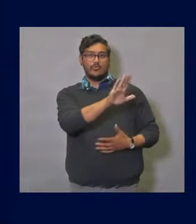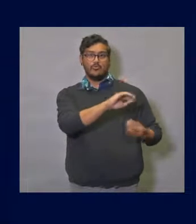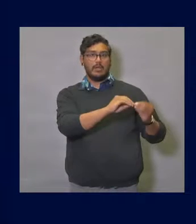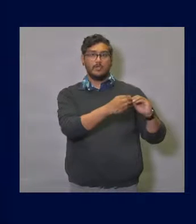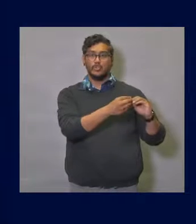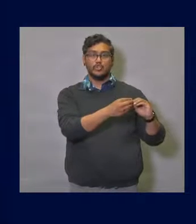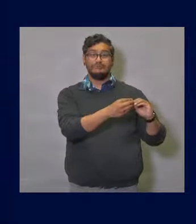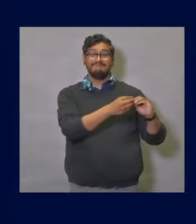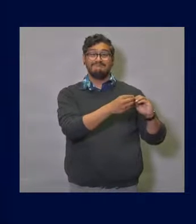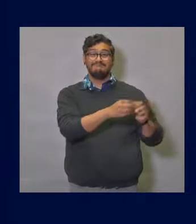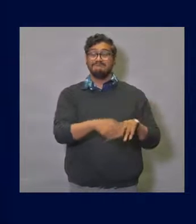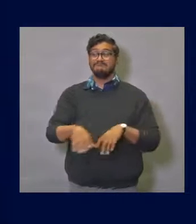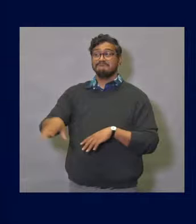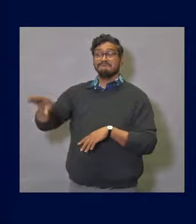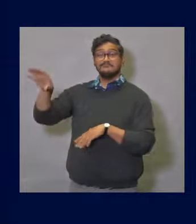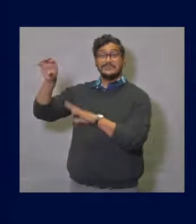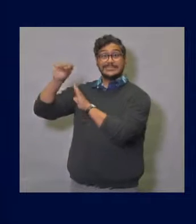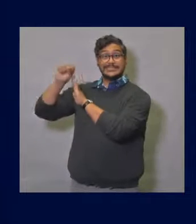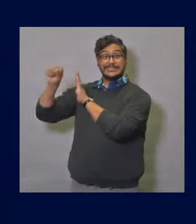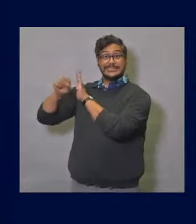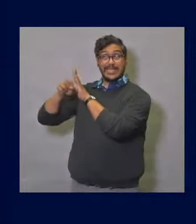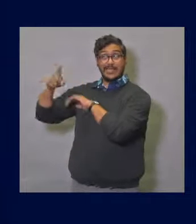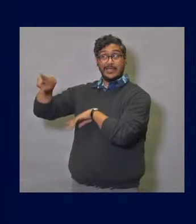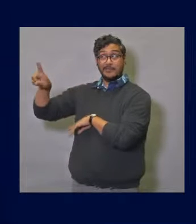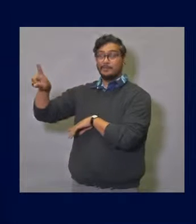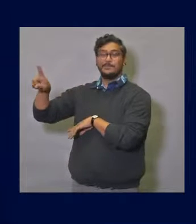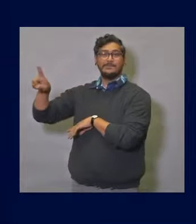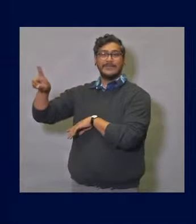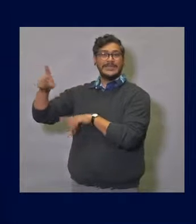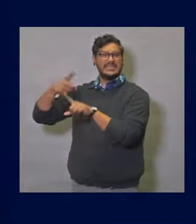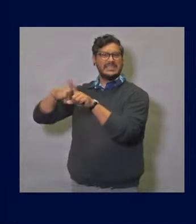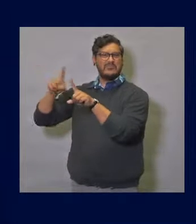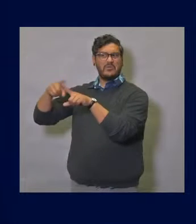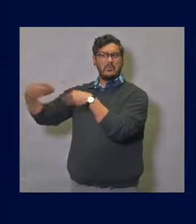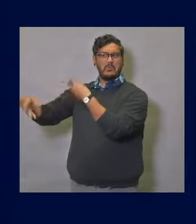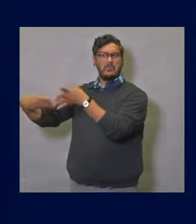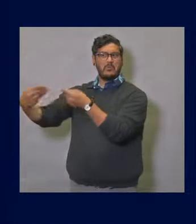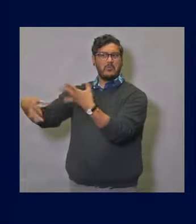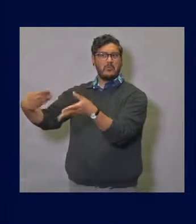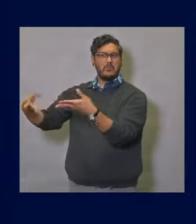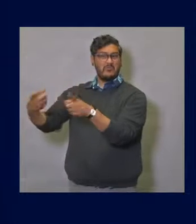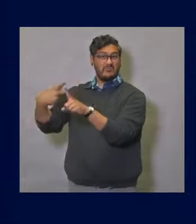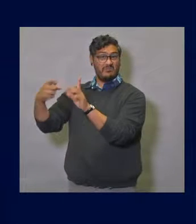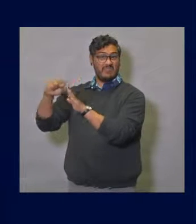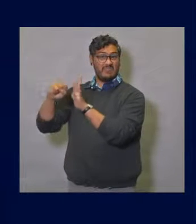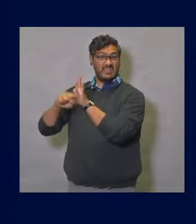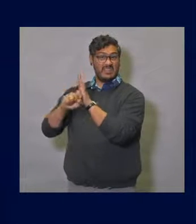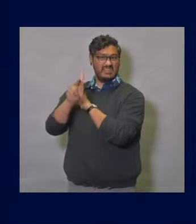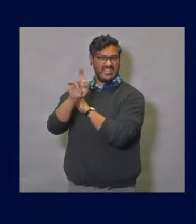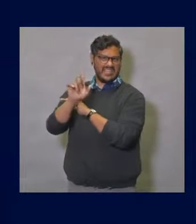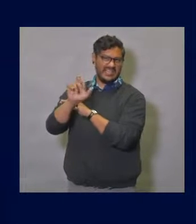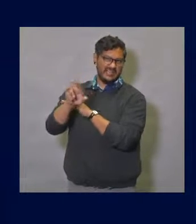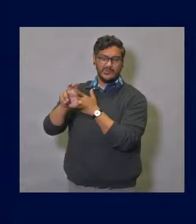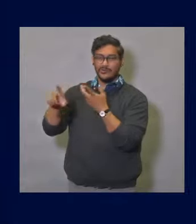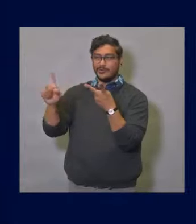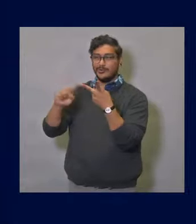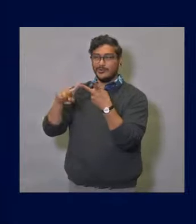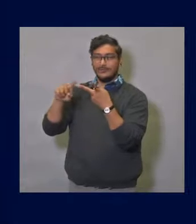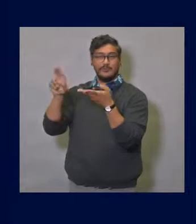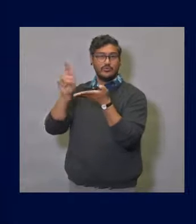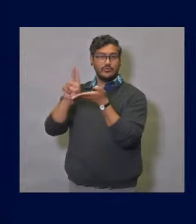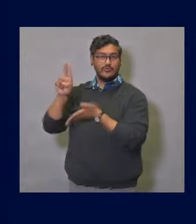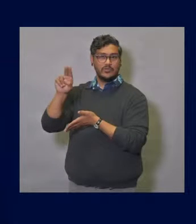dosis asignadas por el estado a las grandes entidades médicas de varios condados como Kaiser y la Universidad